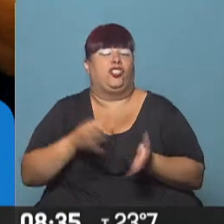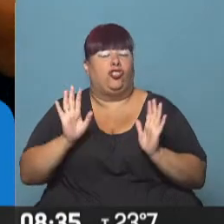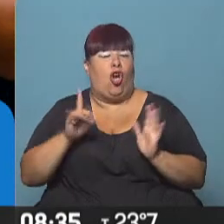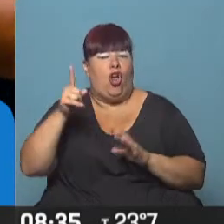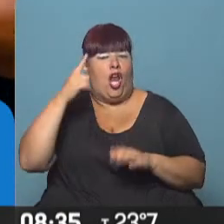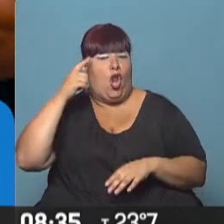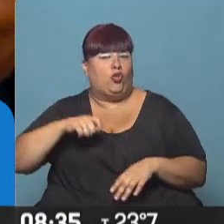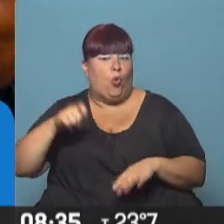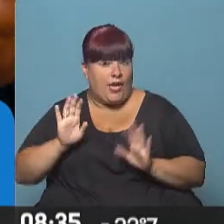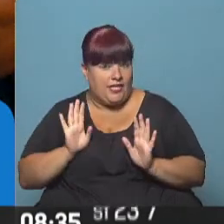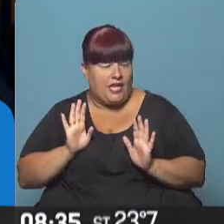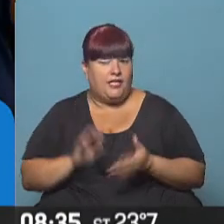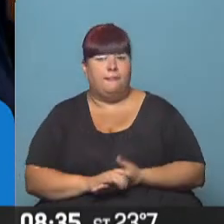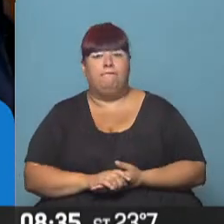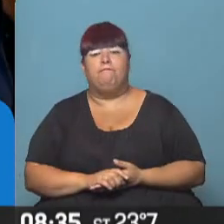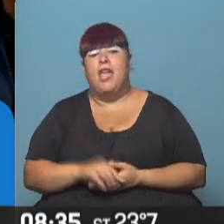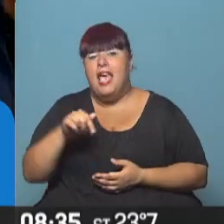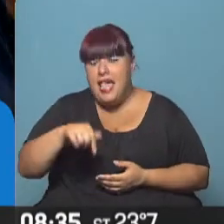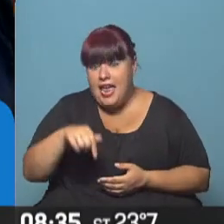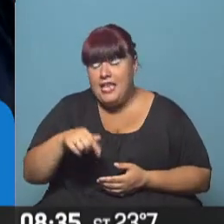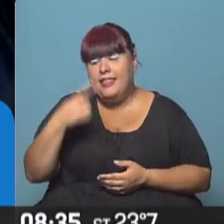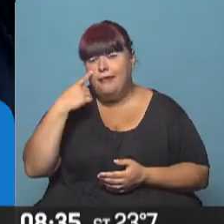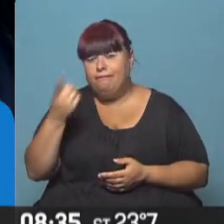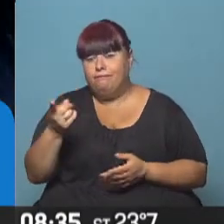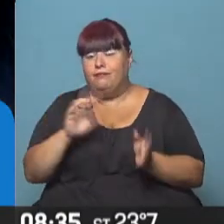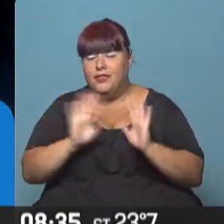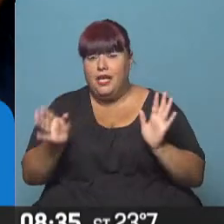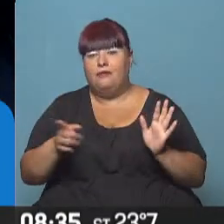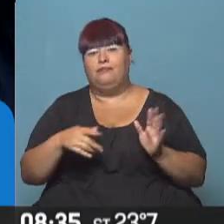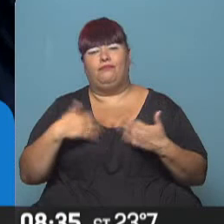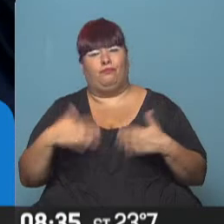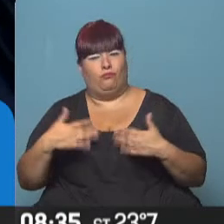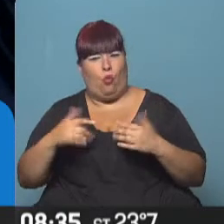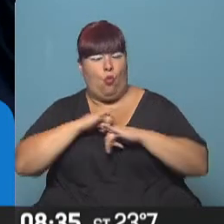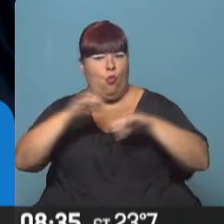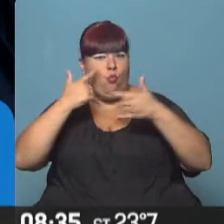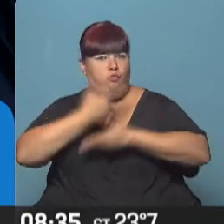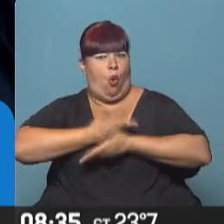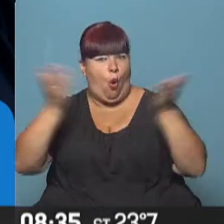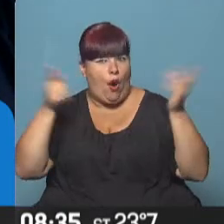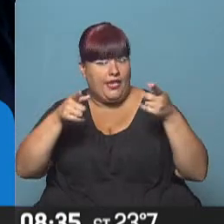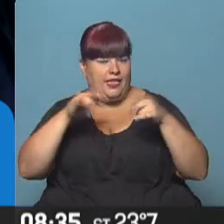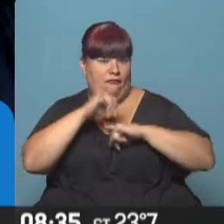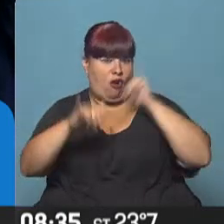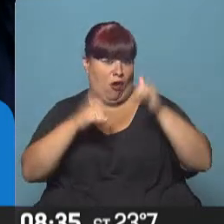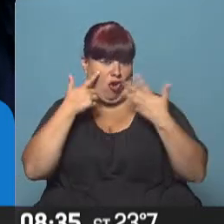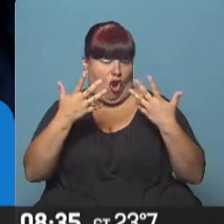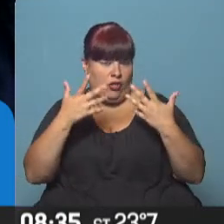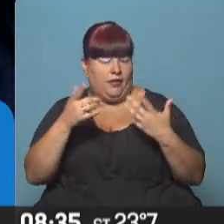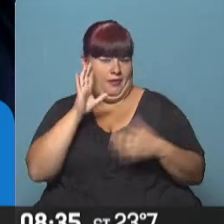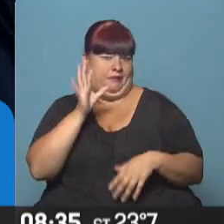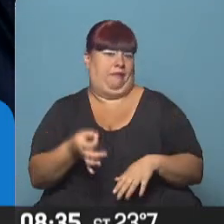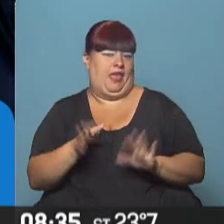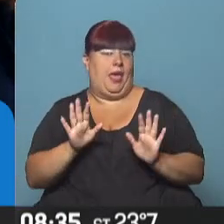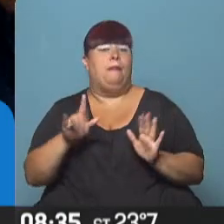tienen los magistrados, que en este caso se vio reflejado y al tener tanta difusión pública el caso, se vio